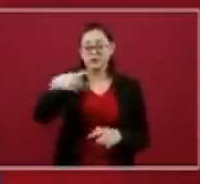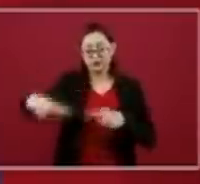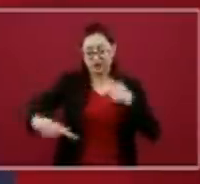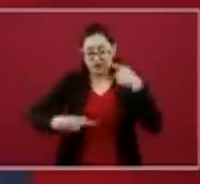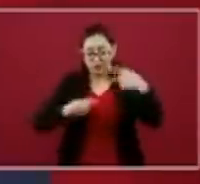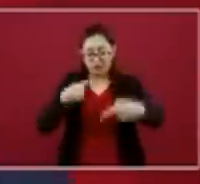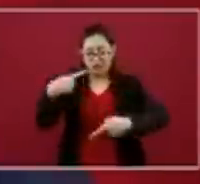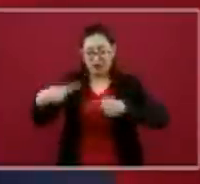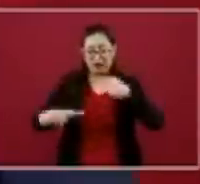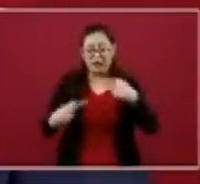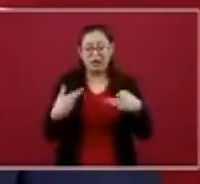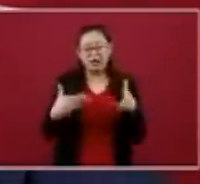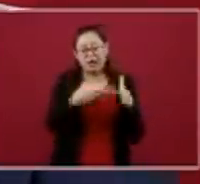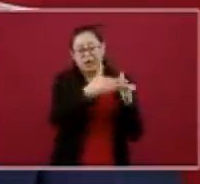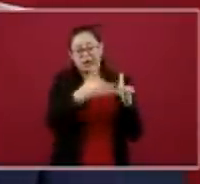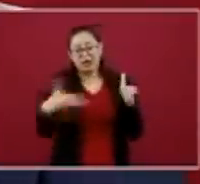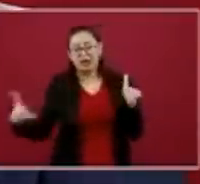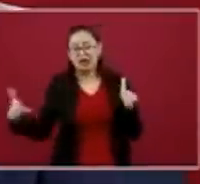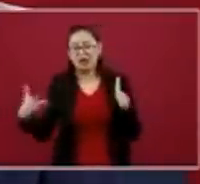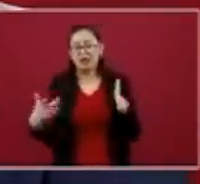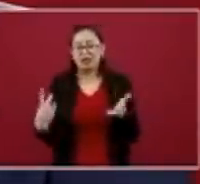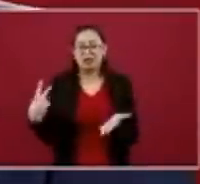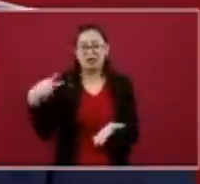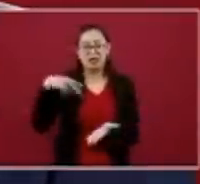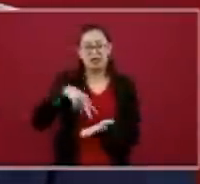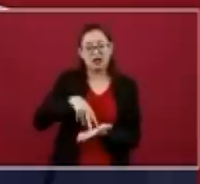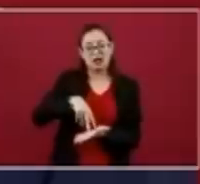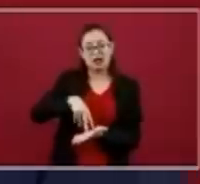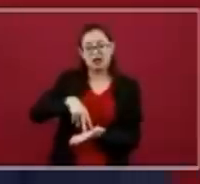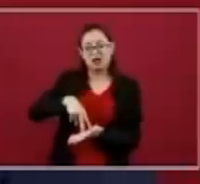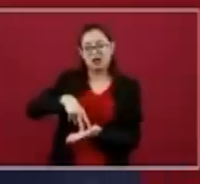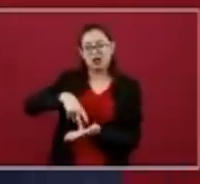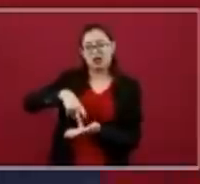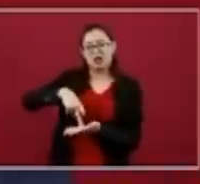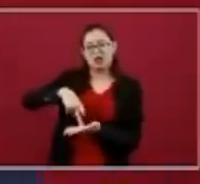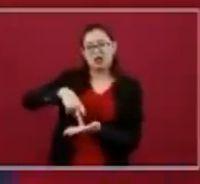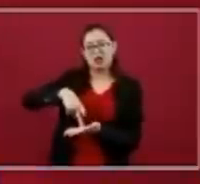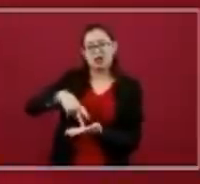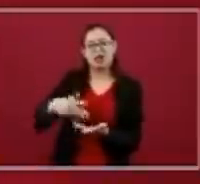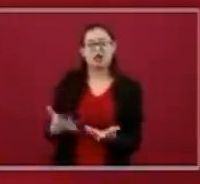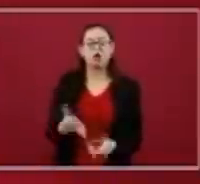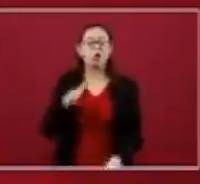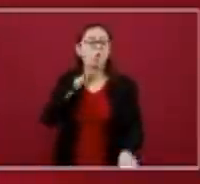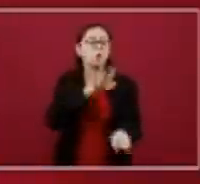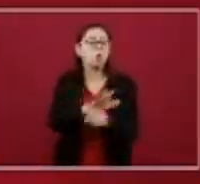en el tiempo que tarda parado en un solo pie, ¿cuál es el plan?